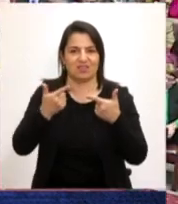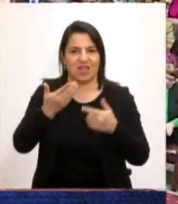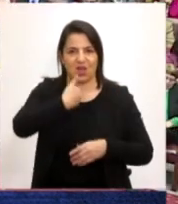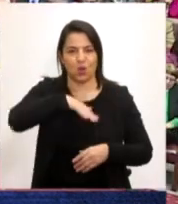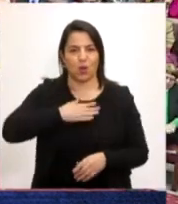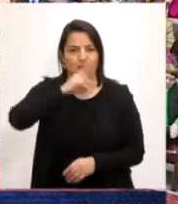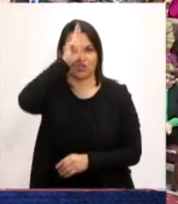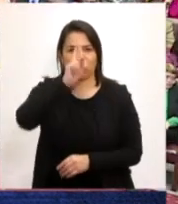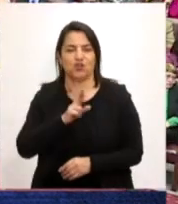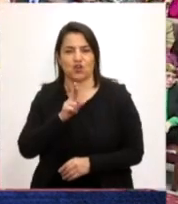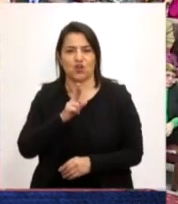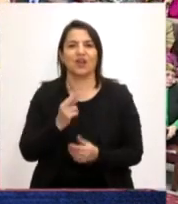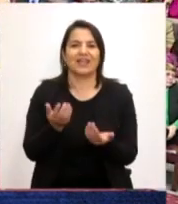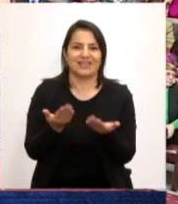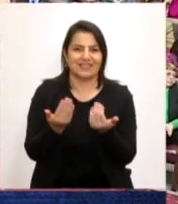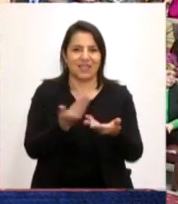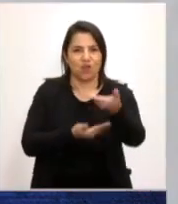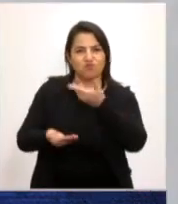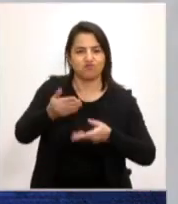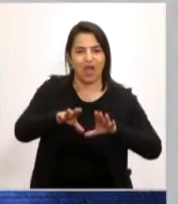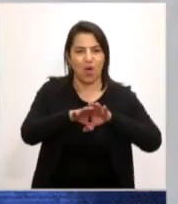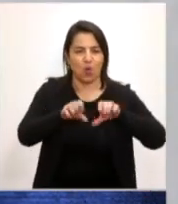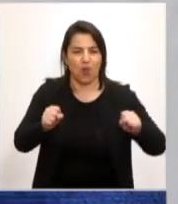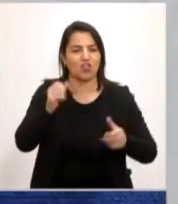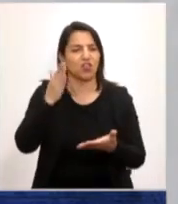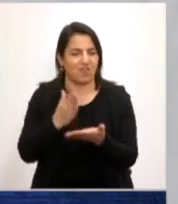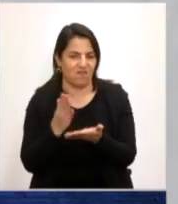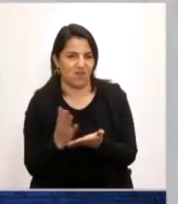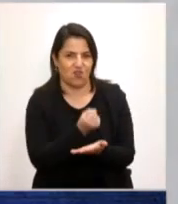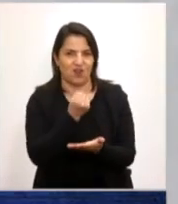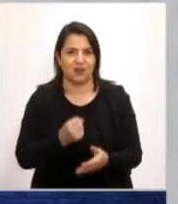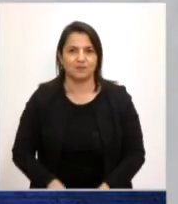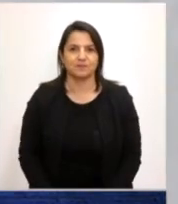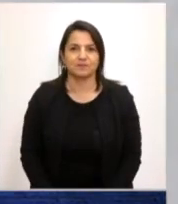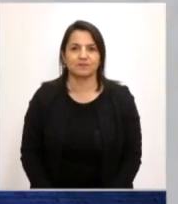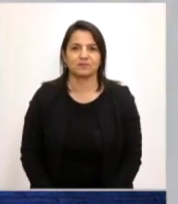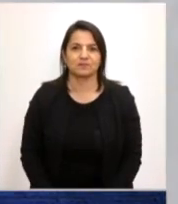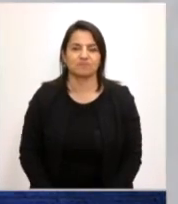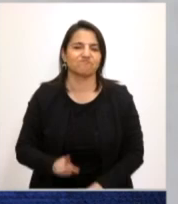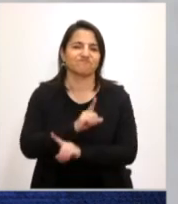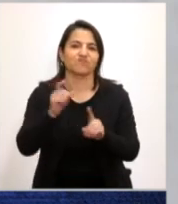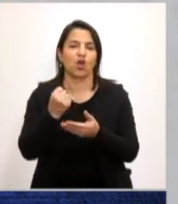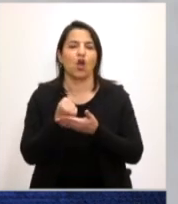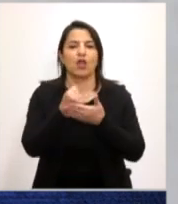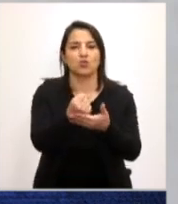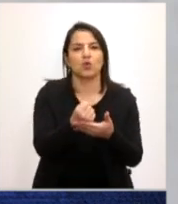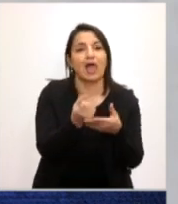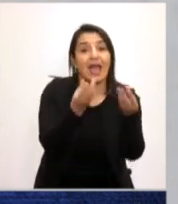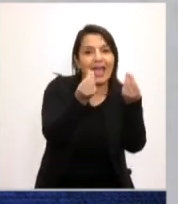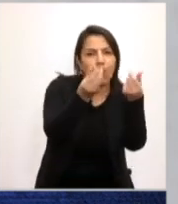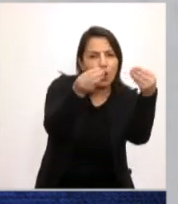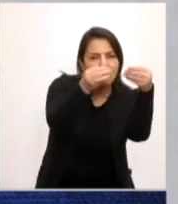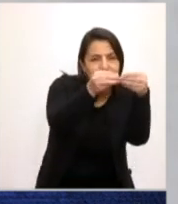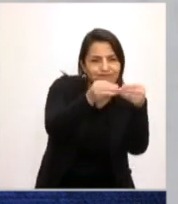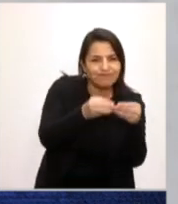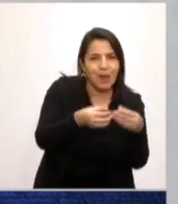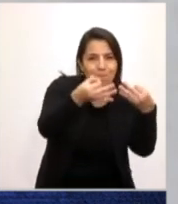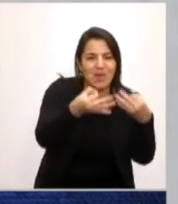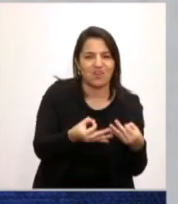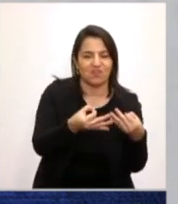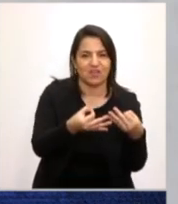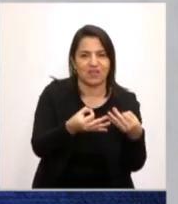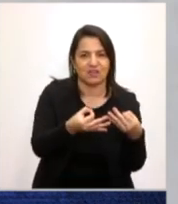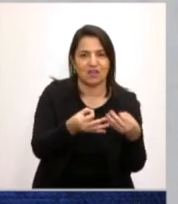y los necesarios acuerdos a los que debemos llegar. De nada sirve que la sumatoria económica sea perfecta si es que no